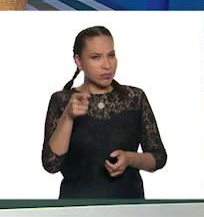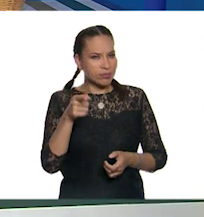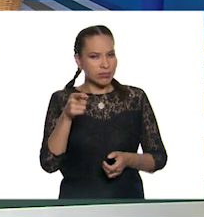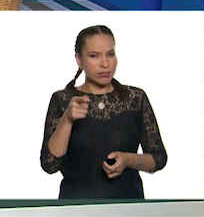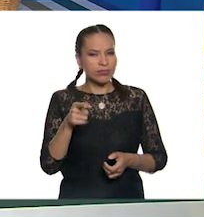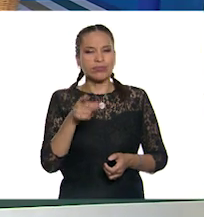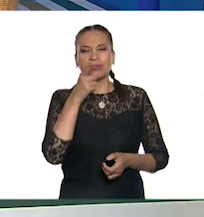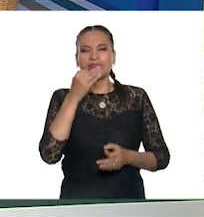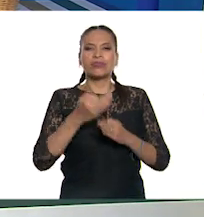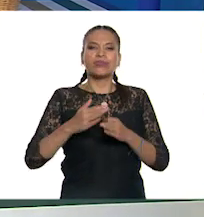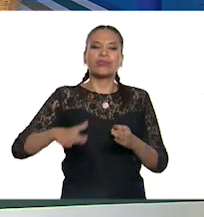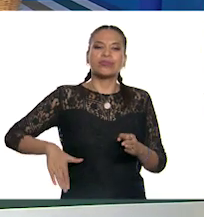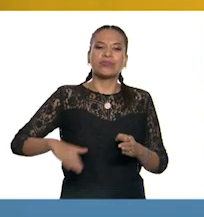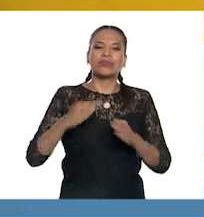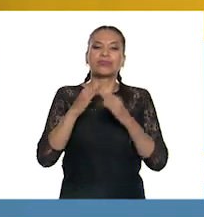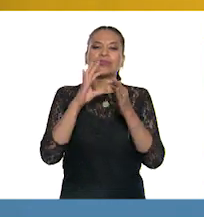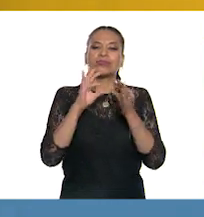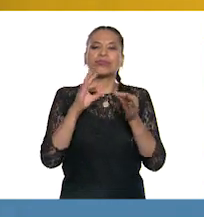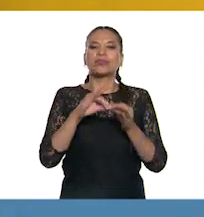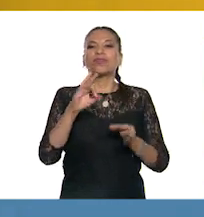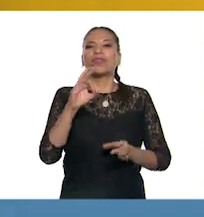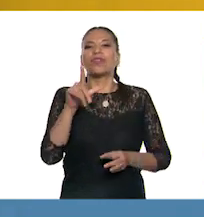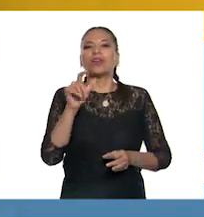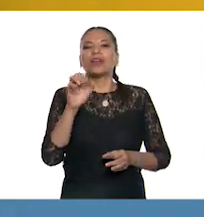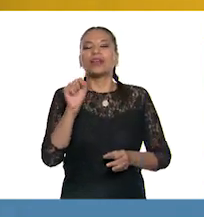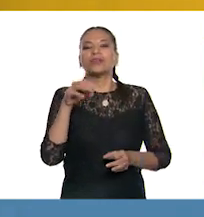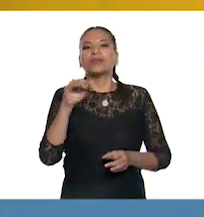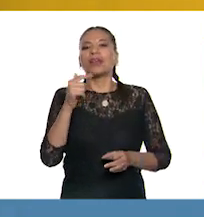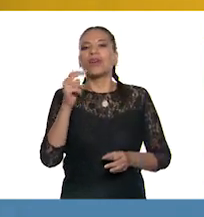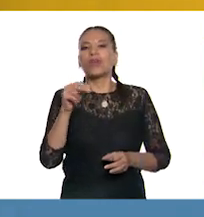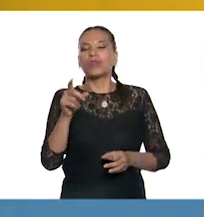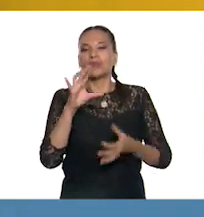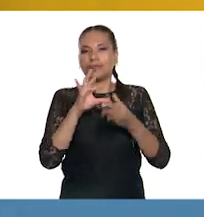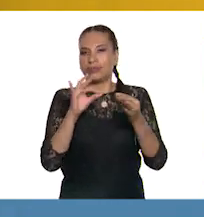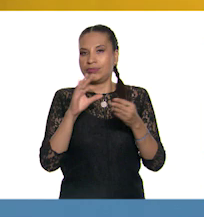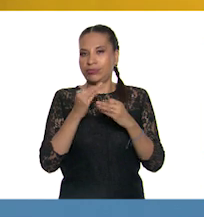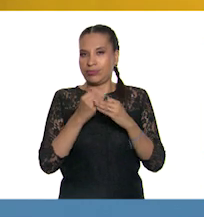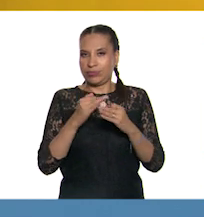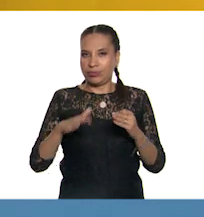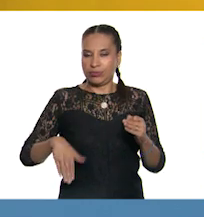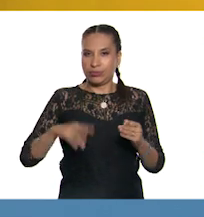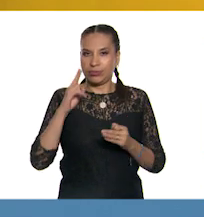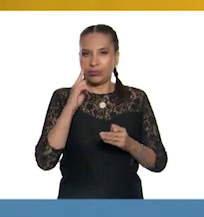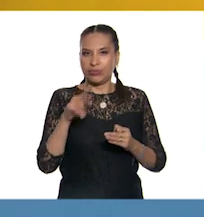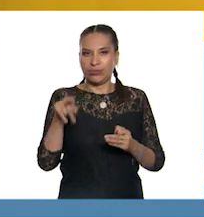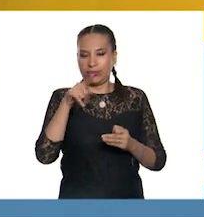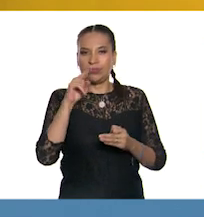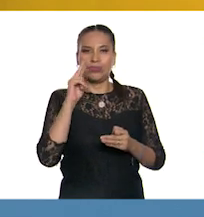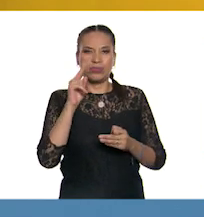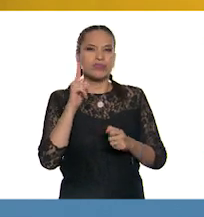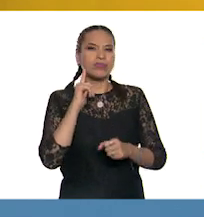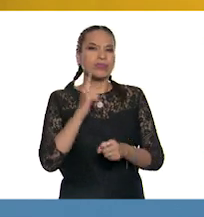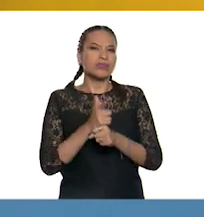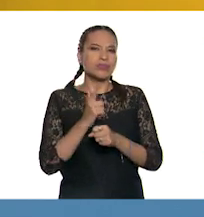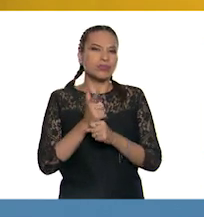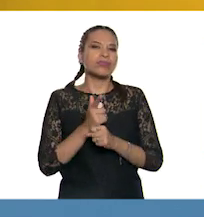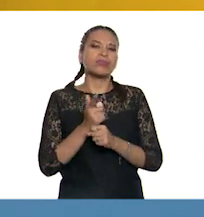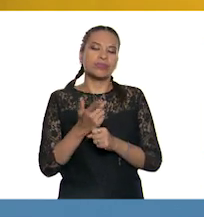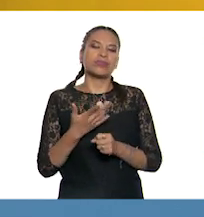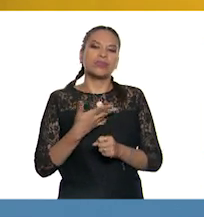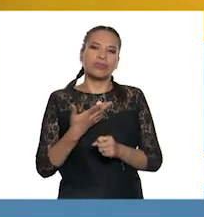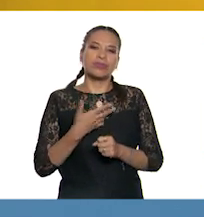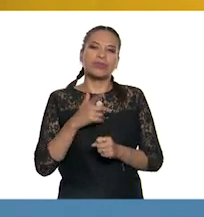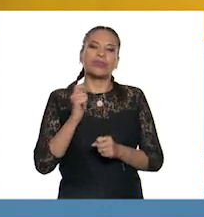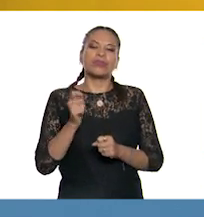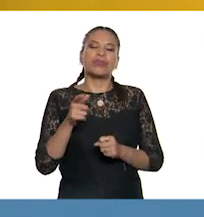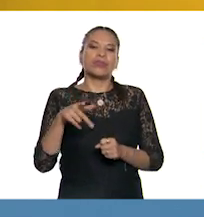Son mencionados en el texto de Flores Magón y por la descripción que se hace de ellos, pues ya puedes darte cuenta de que se trataba de la